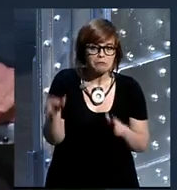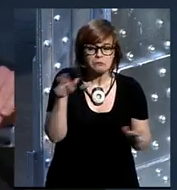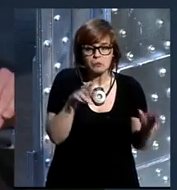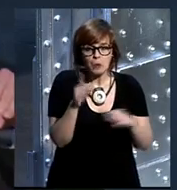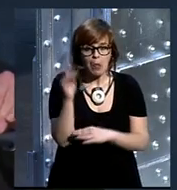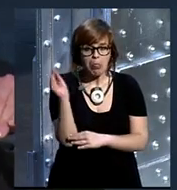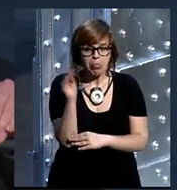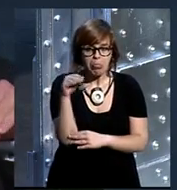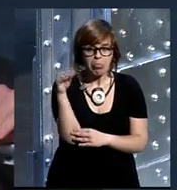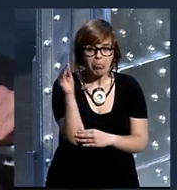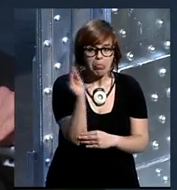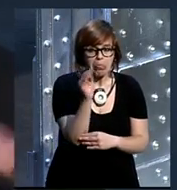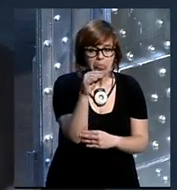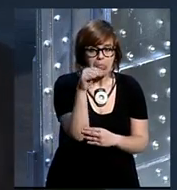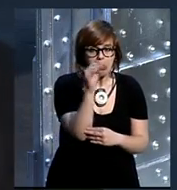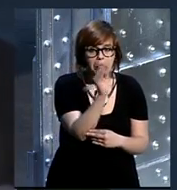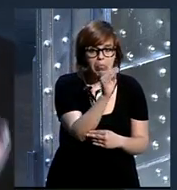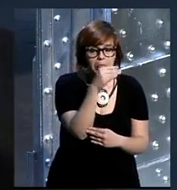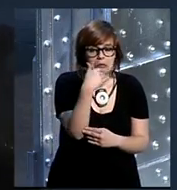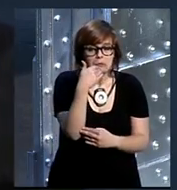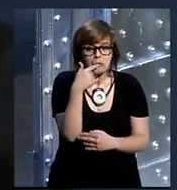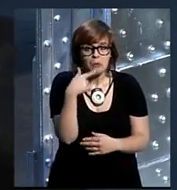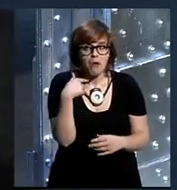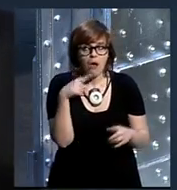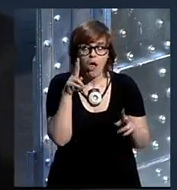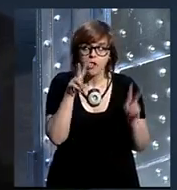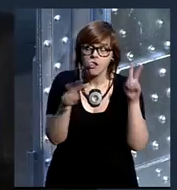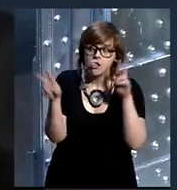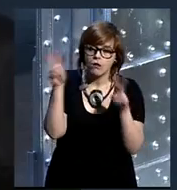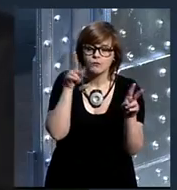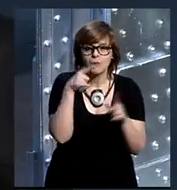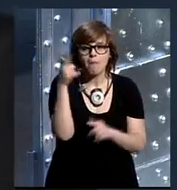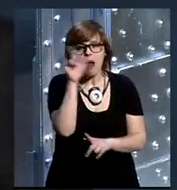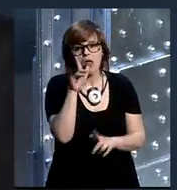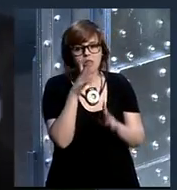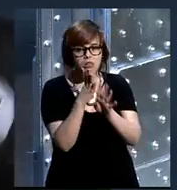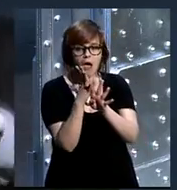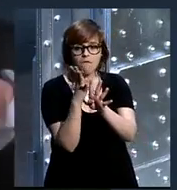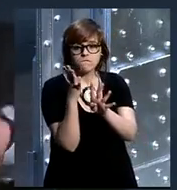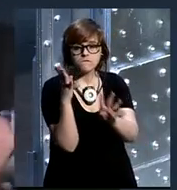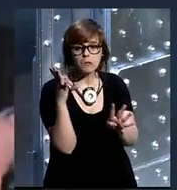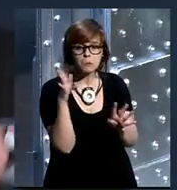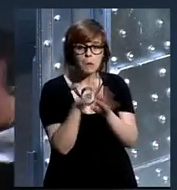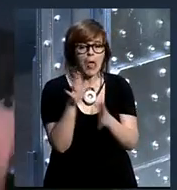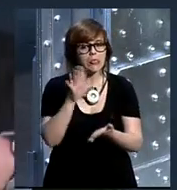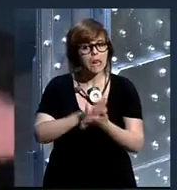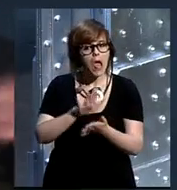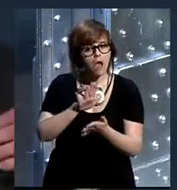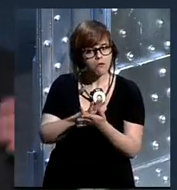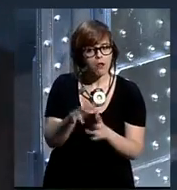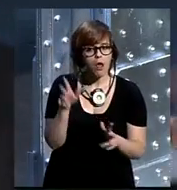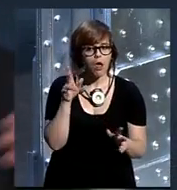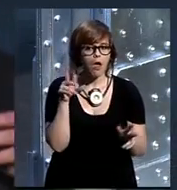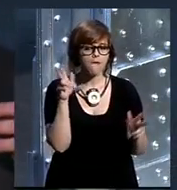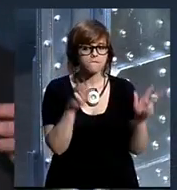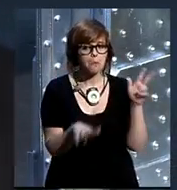un charquito, por un charco, y normalmente vamos todos en una dirección como tranquilamente, pero por debajo del agua